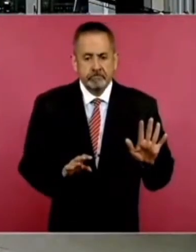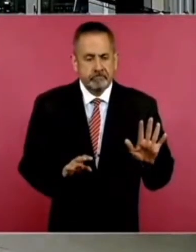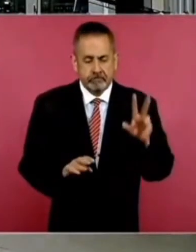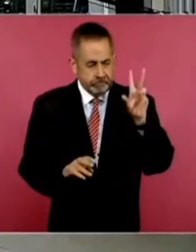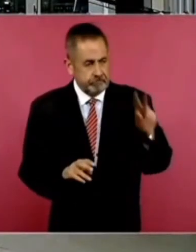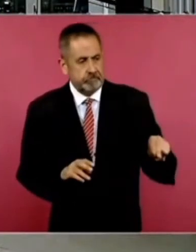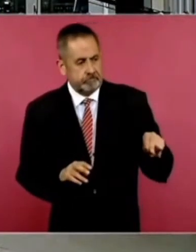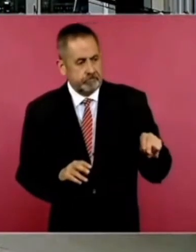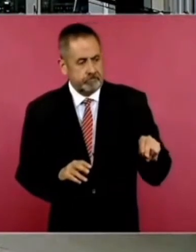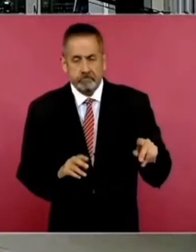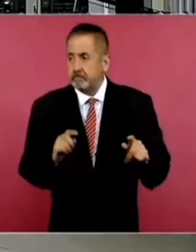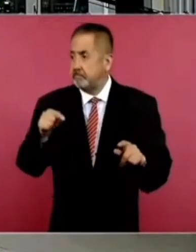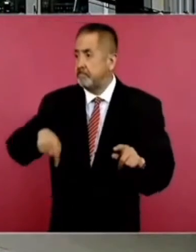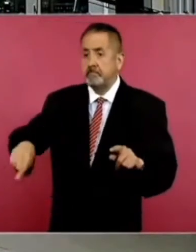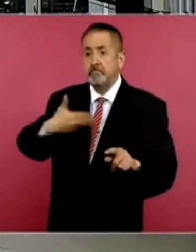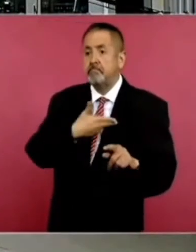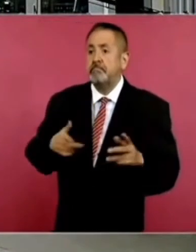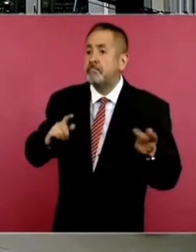se dieron los cambios